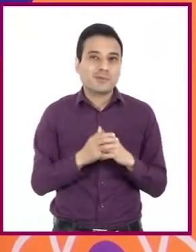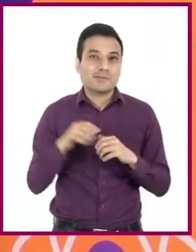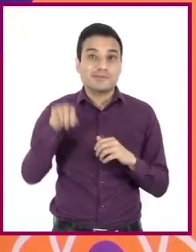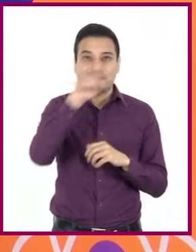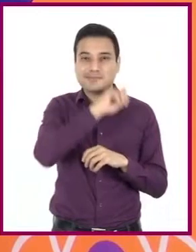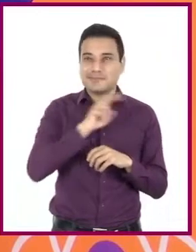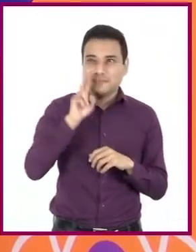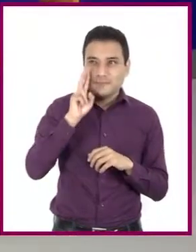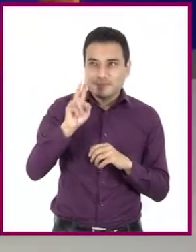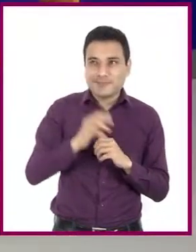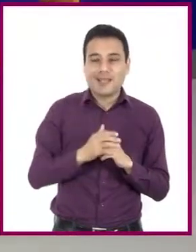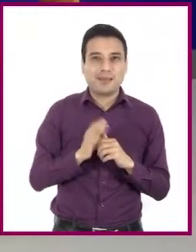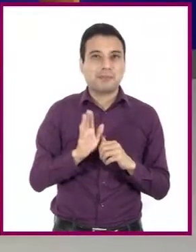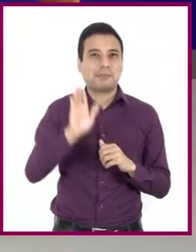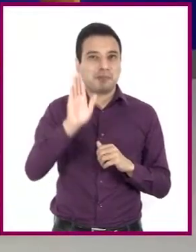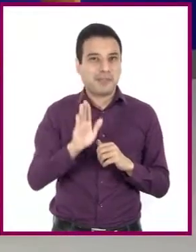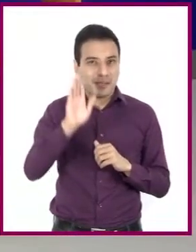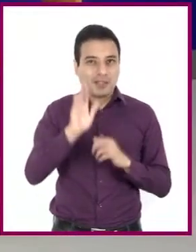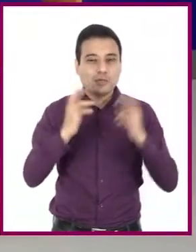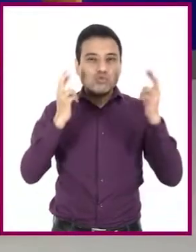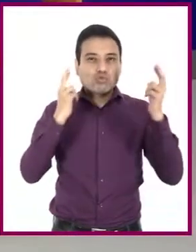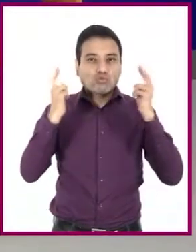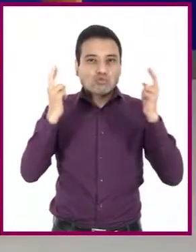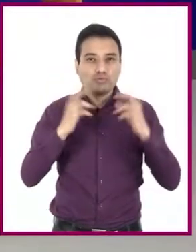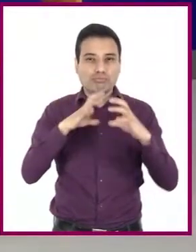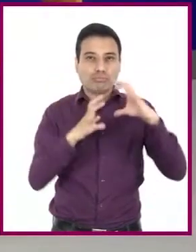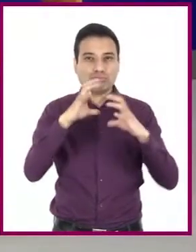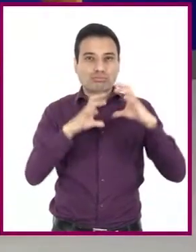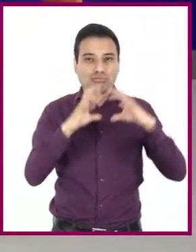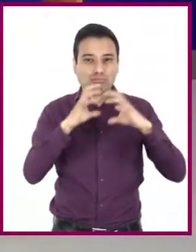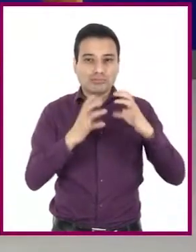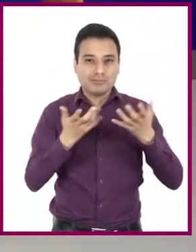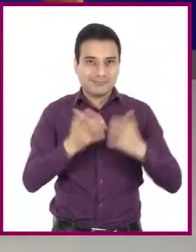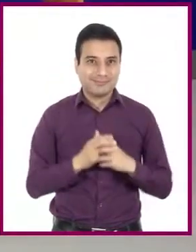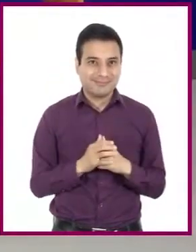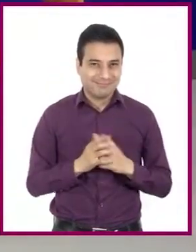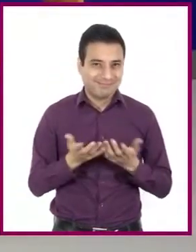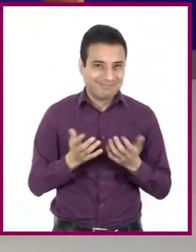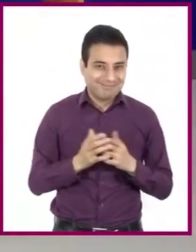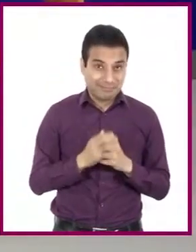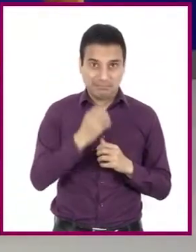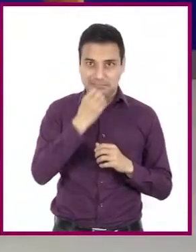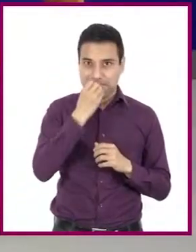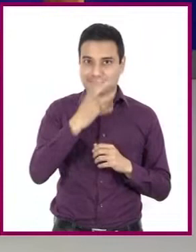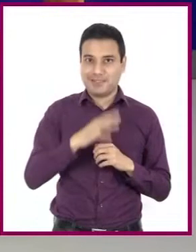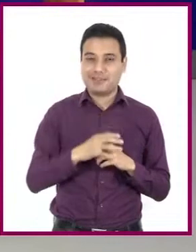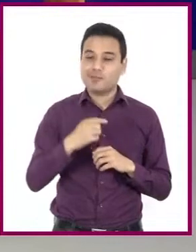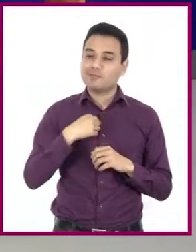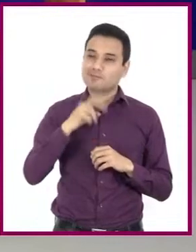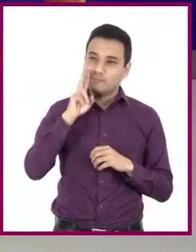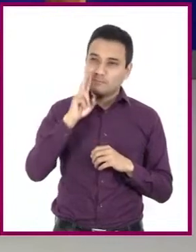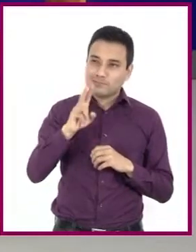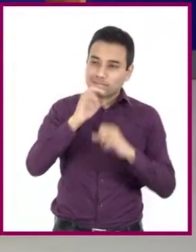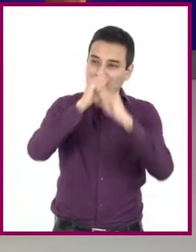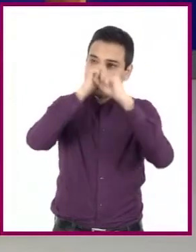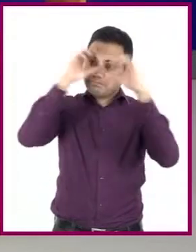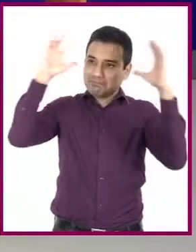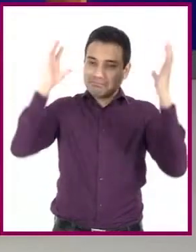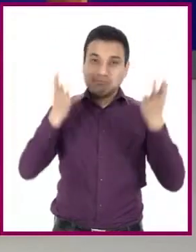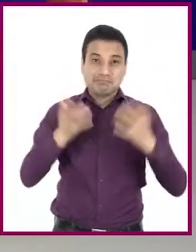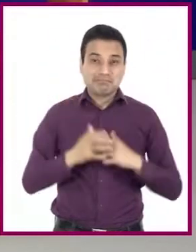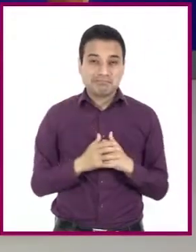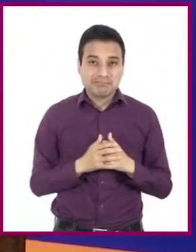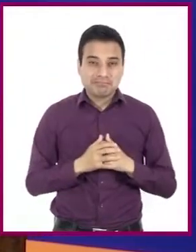pensar que está sonando. Es decir, nos permite crear nuevos significados.